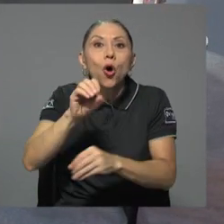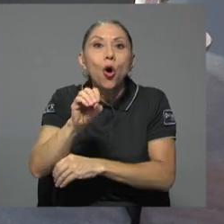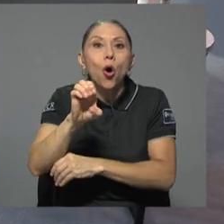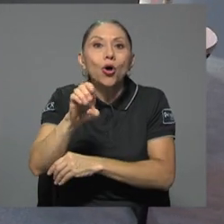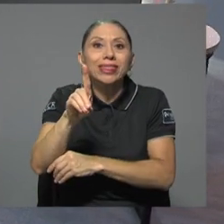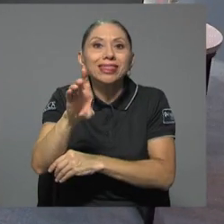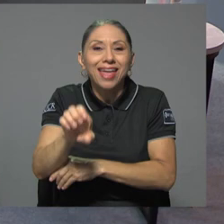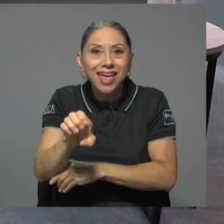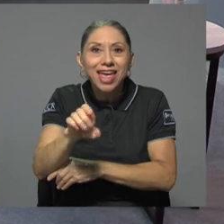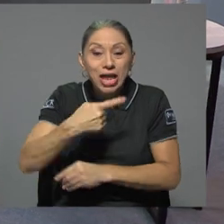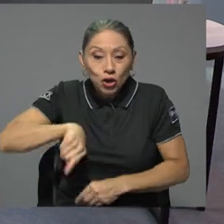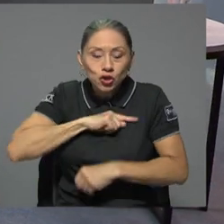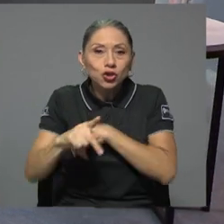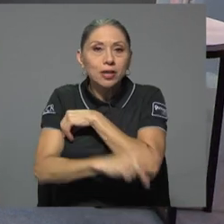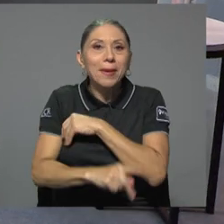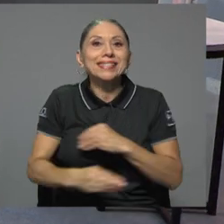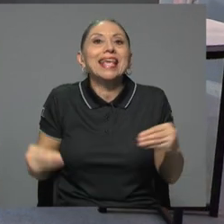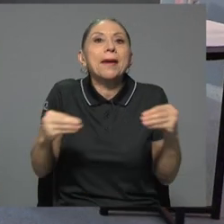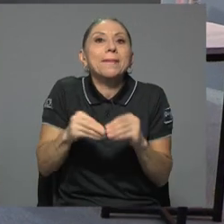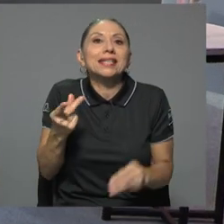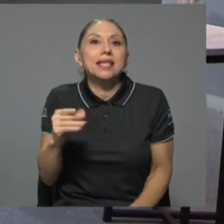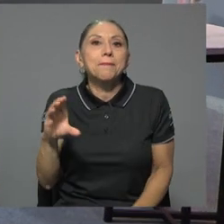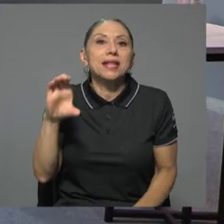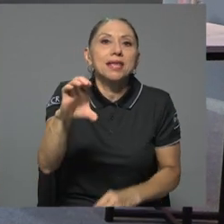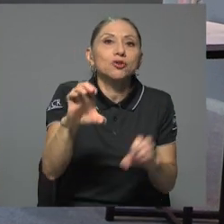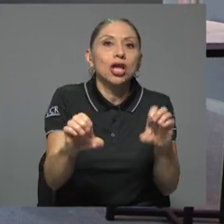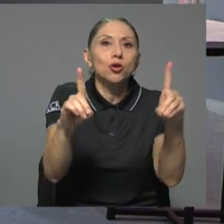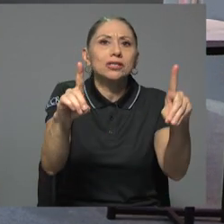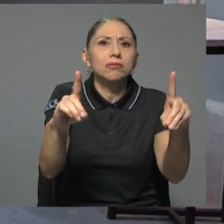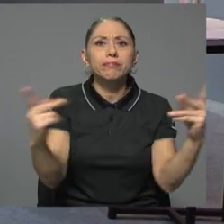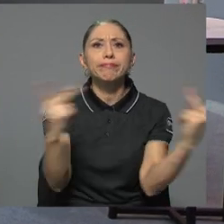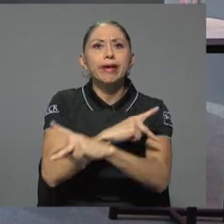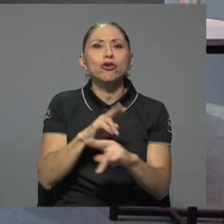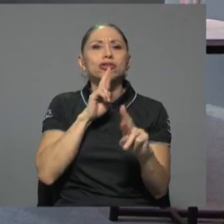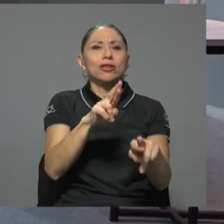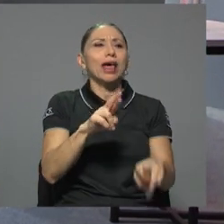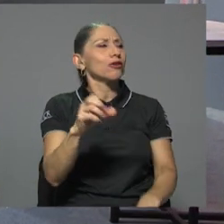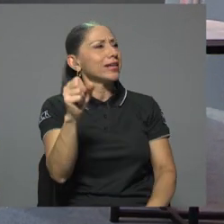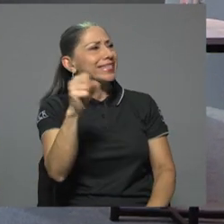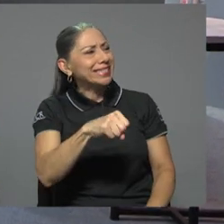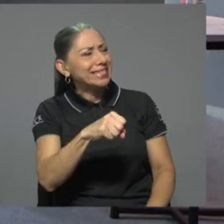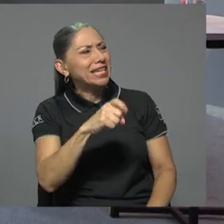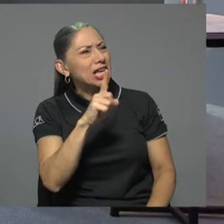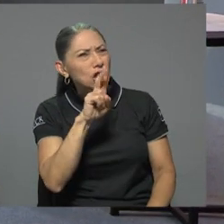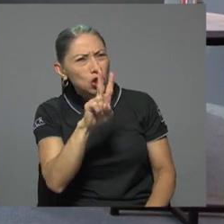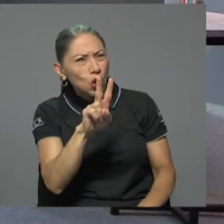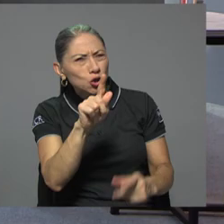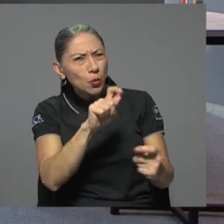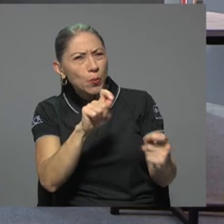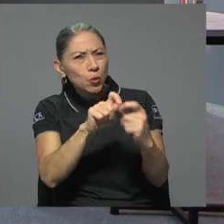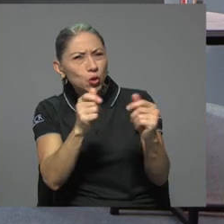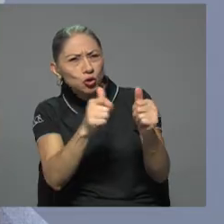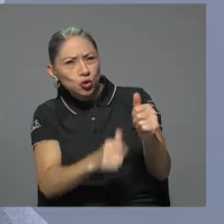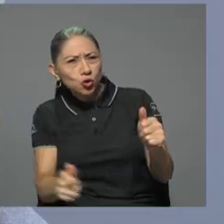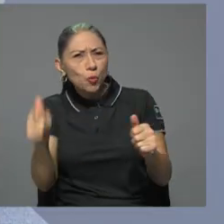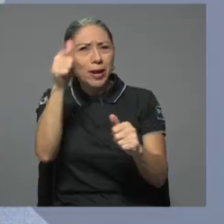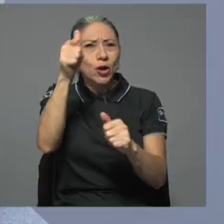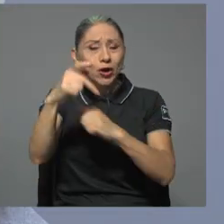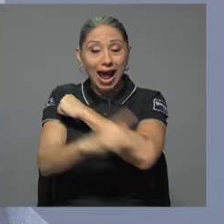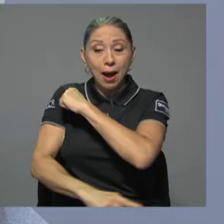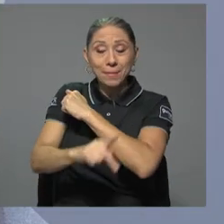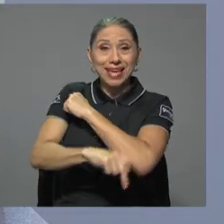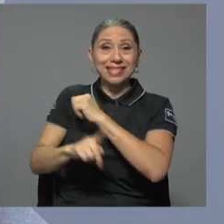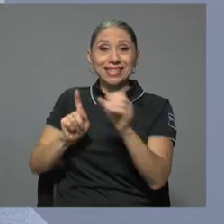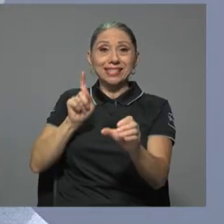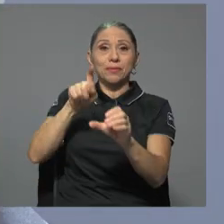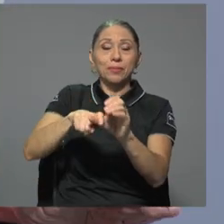invertimos en educación que el que tenemos el peor resultados puntos si no me equivoco dos puntos superior a los países ocde y sin embargo la